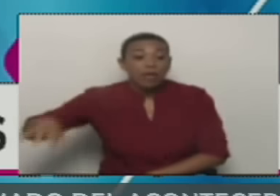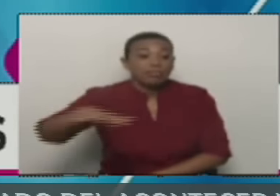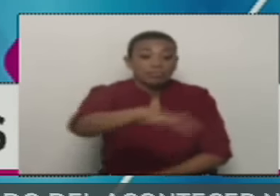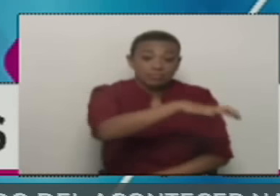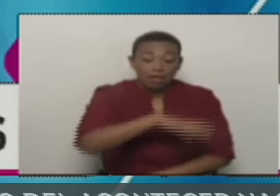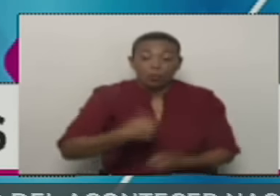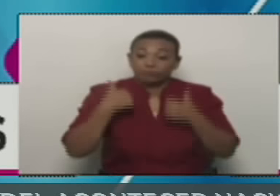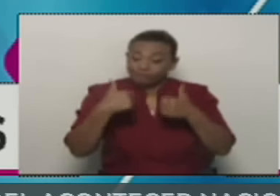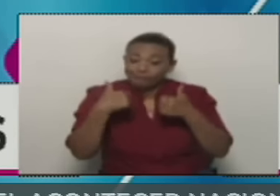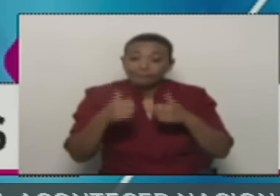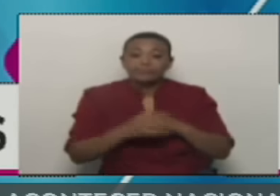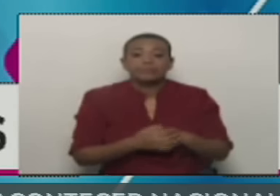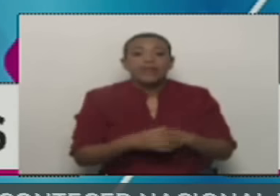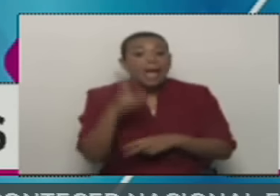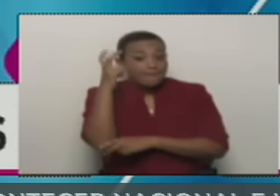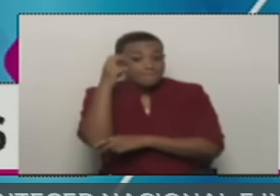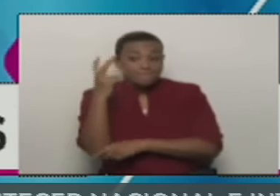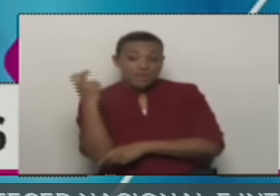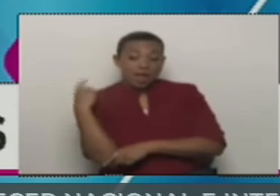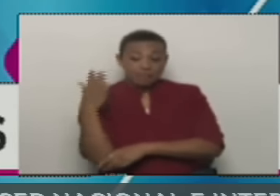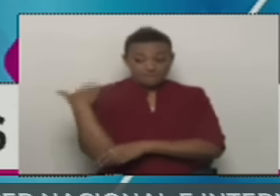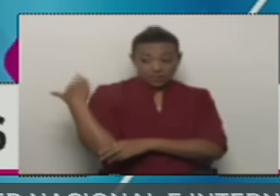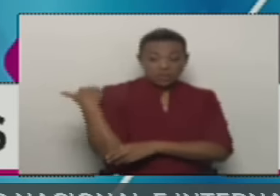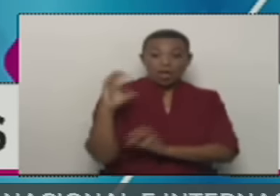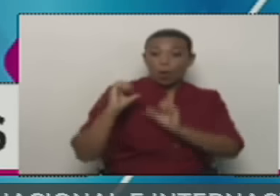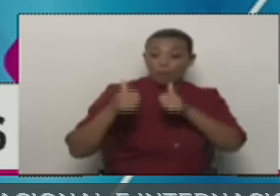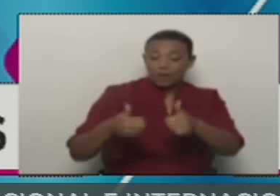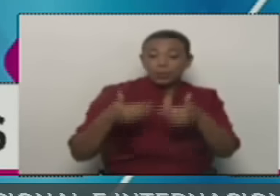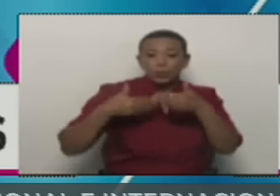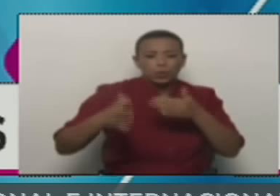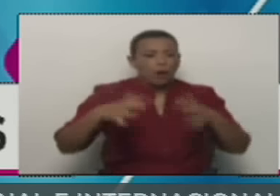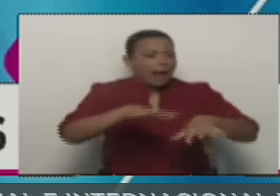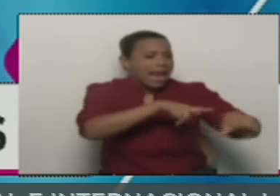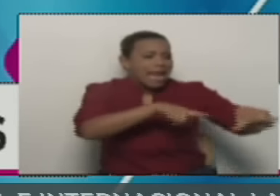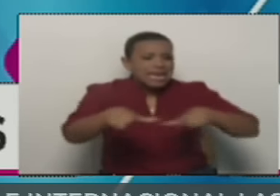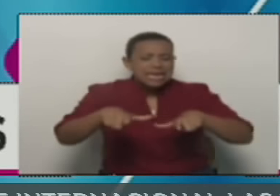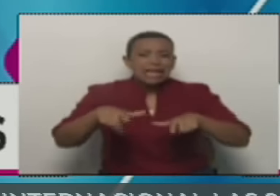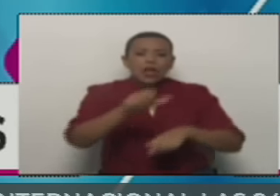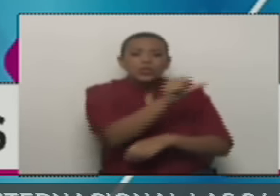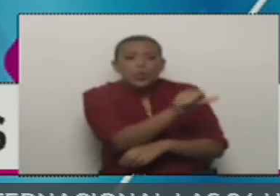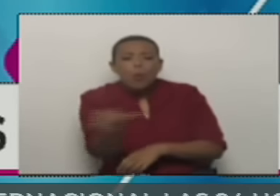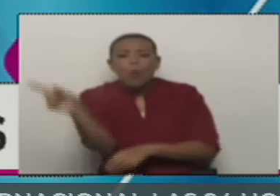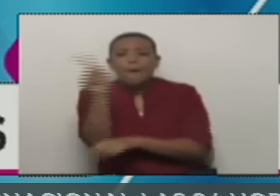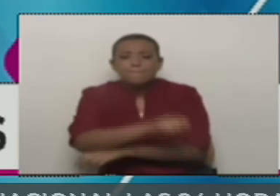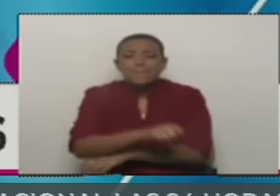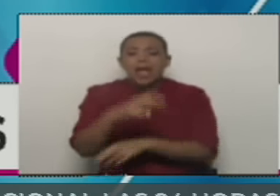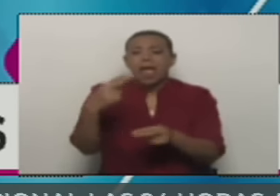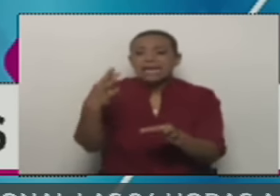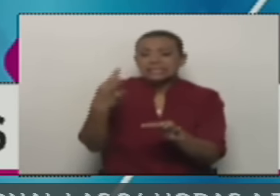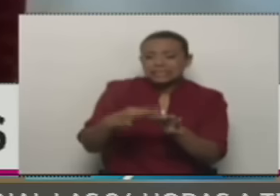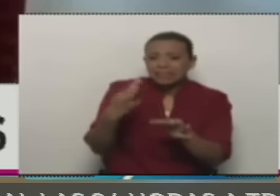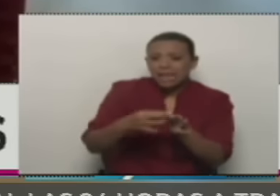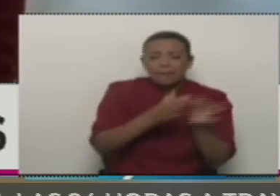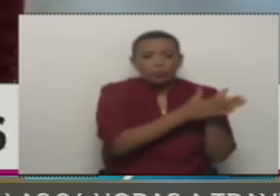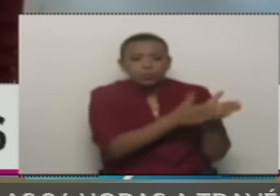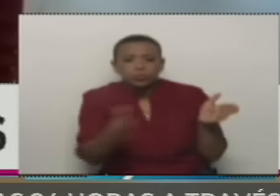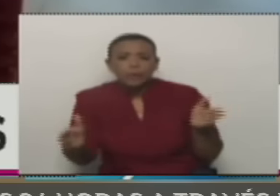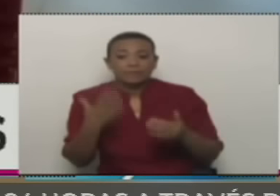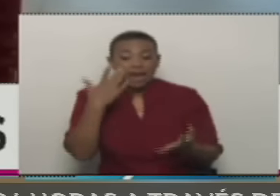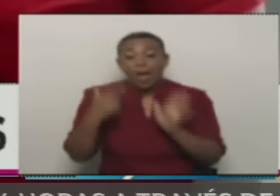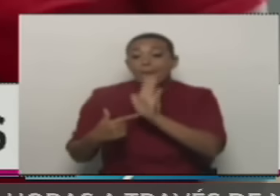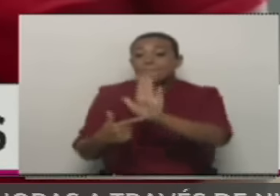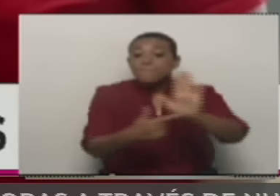Es importante destacar. ¿Este viernes qué pasó? El viernes que pasó. Correcto. Ya estas ferias están instaladas y van a durar todo el mes. Aquí te trajiste la feria. Aquí hay parte de la